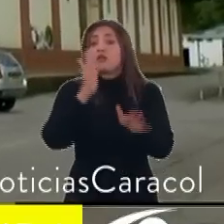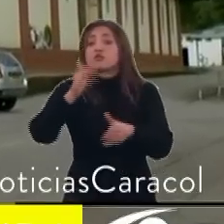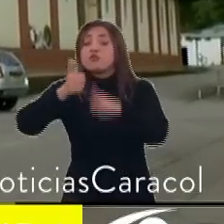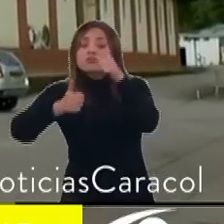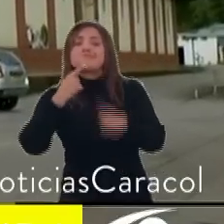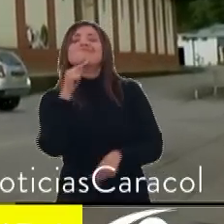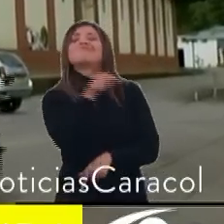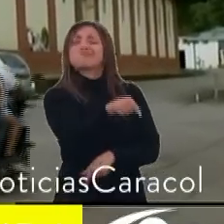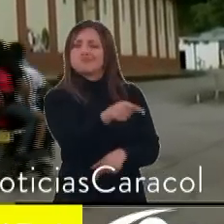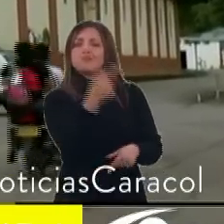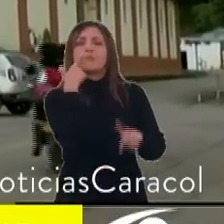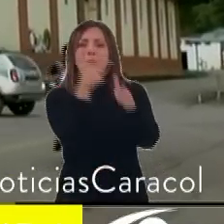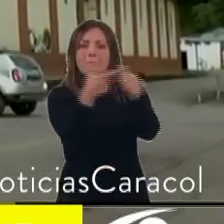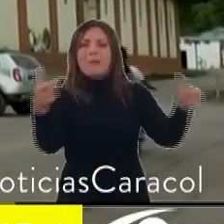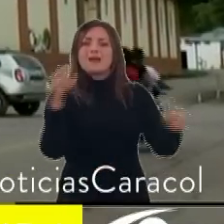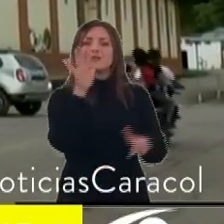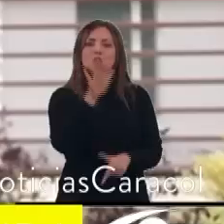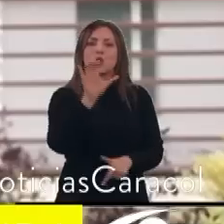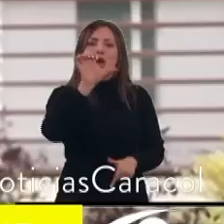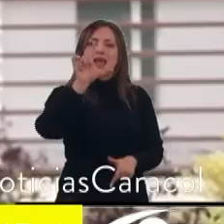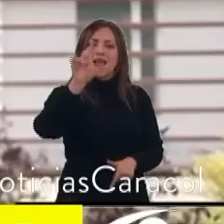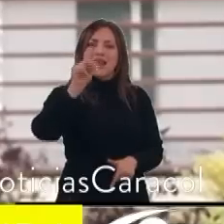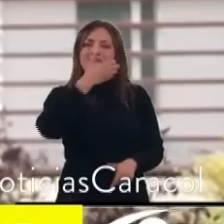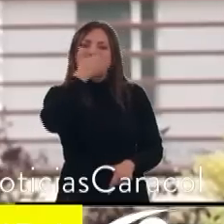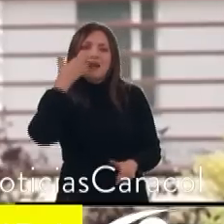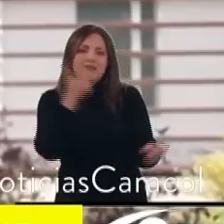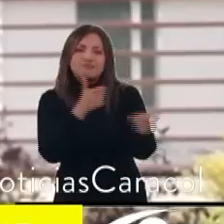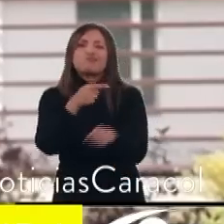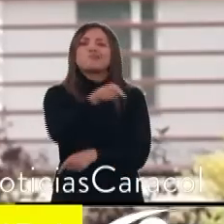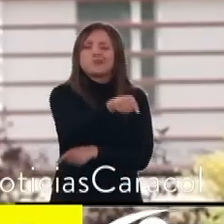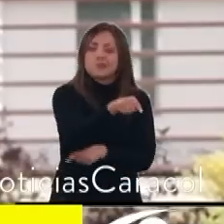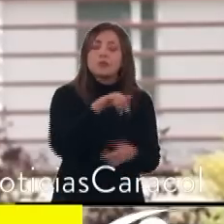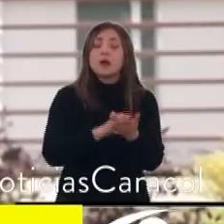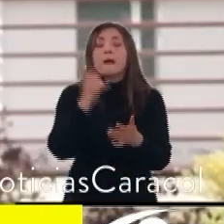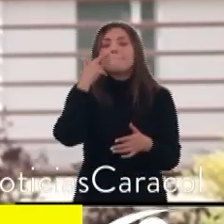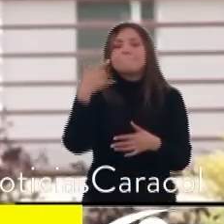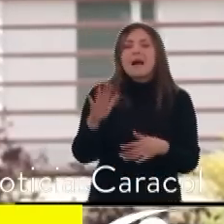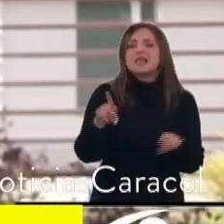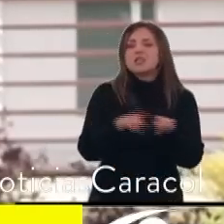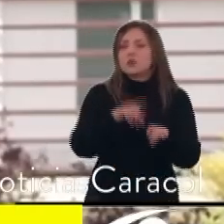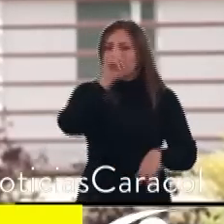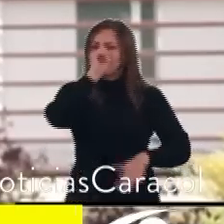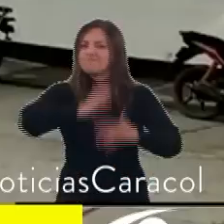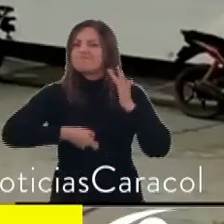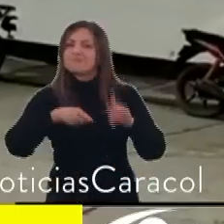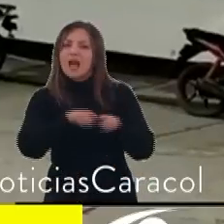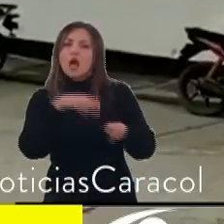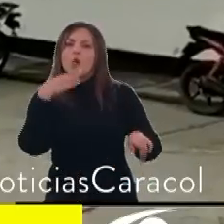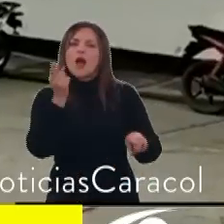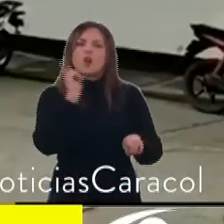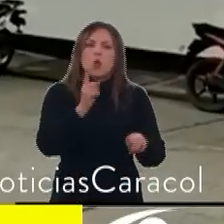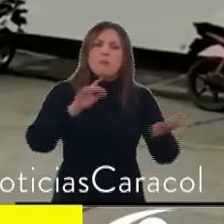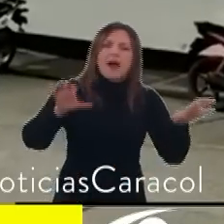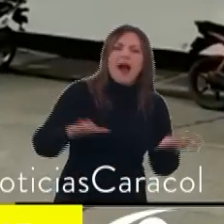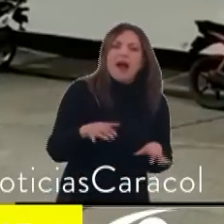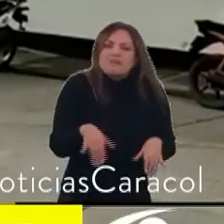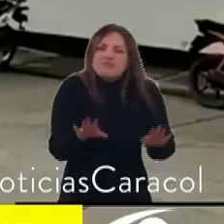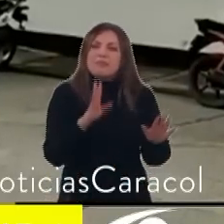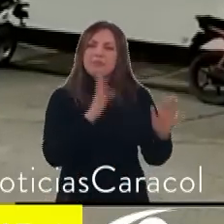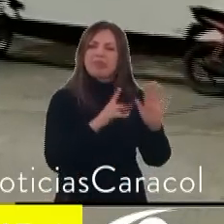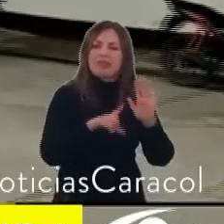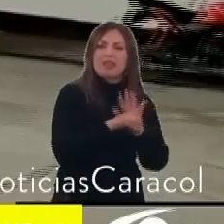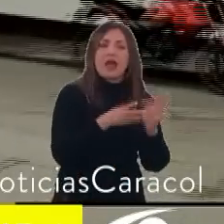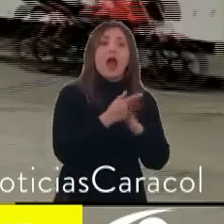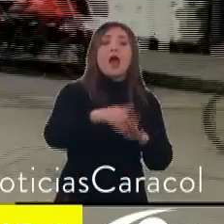fuerte presencia del ELN. El hecho se habría presentado por un posible ajuste de cuentas por actividades ilegales en la zona